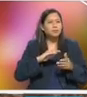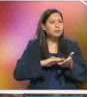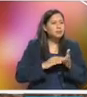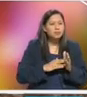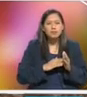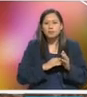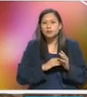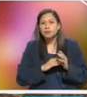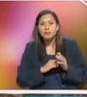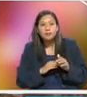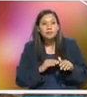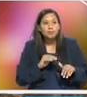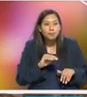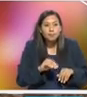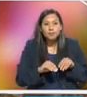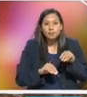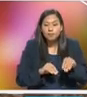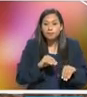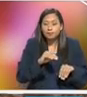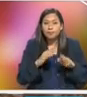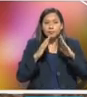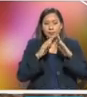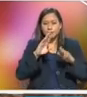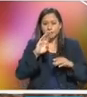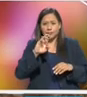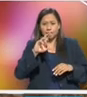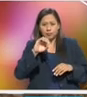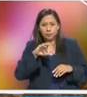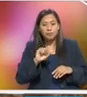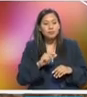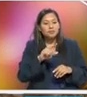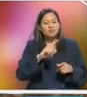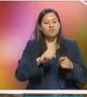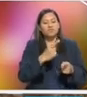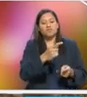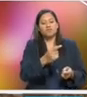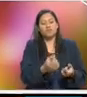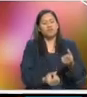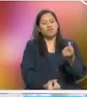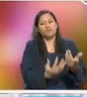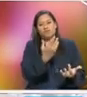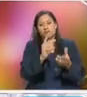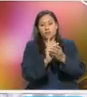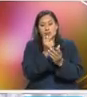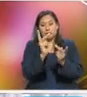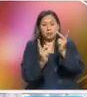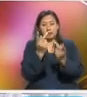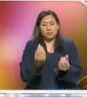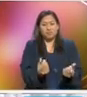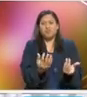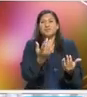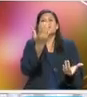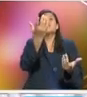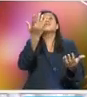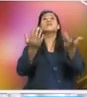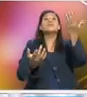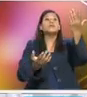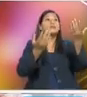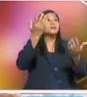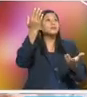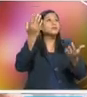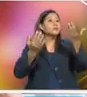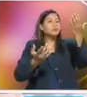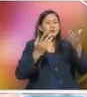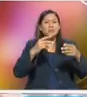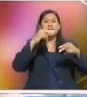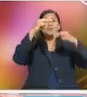se introdujo a casa de los Verona y ahí incendió un pastizal. Las llamas comenzaron a crecer,